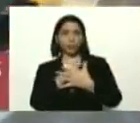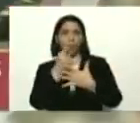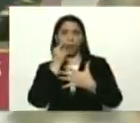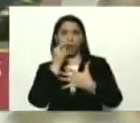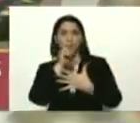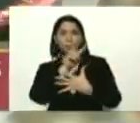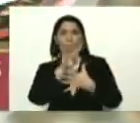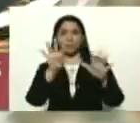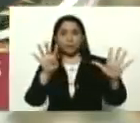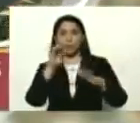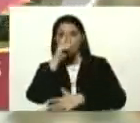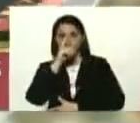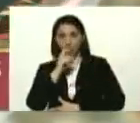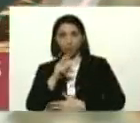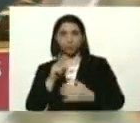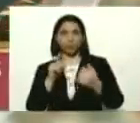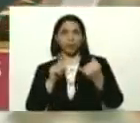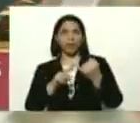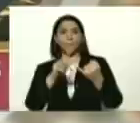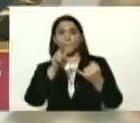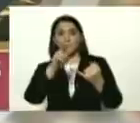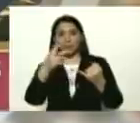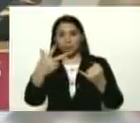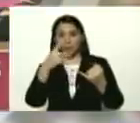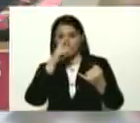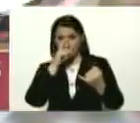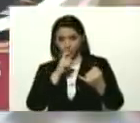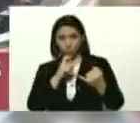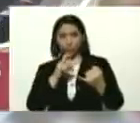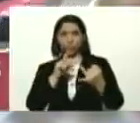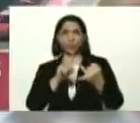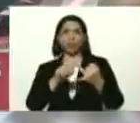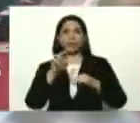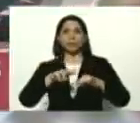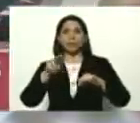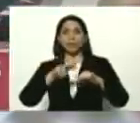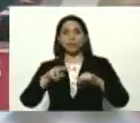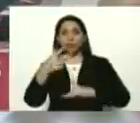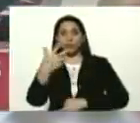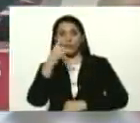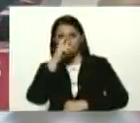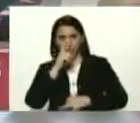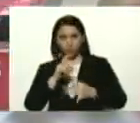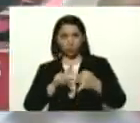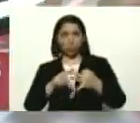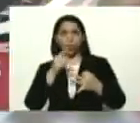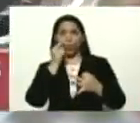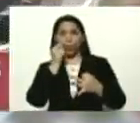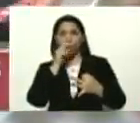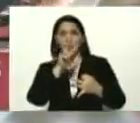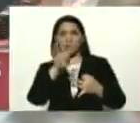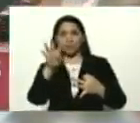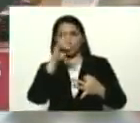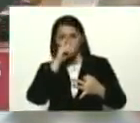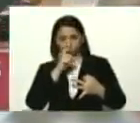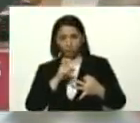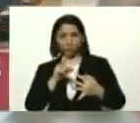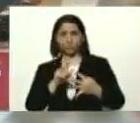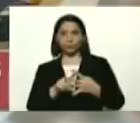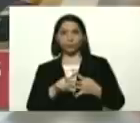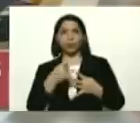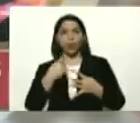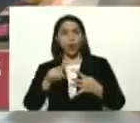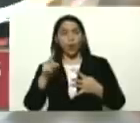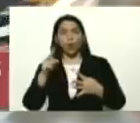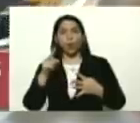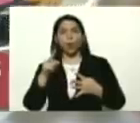de 29 años, de 23 años, un niño de 3 años, un hombre de 24 años, otro